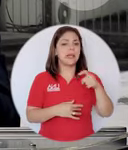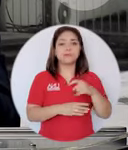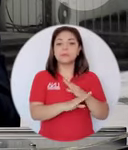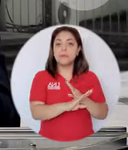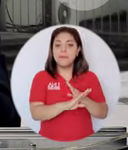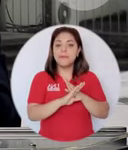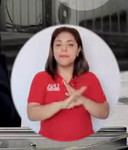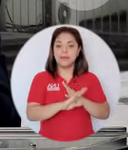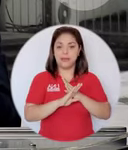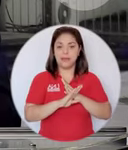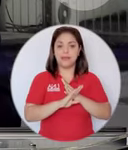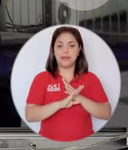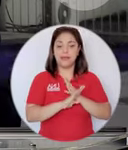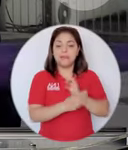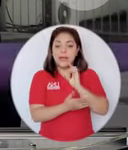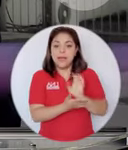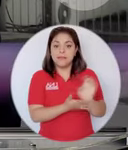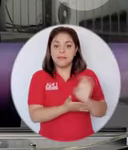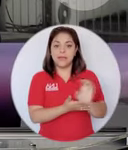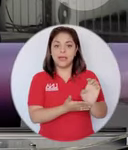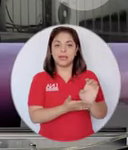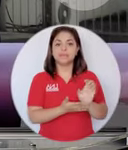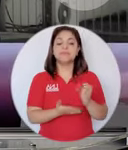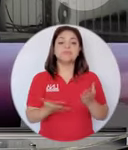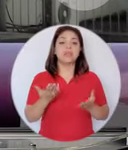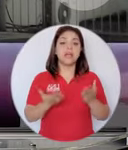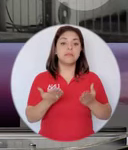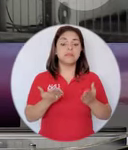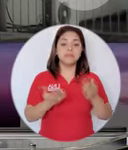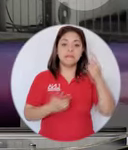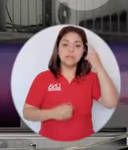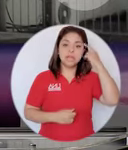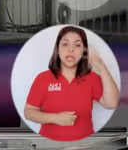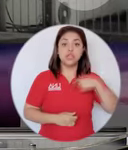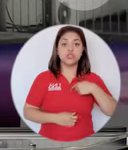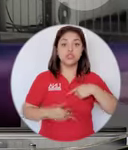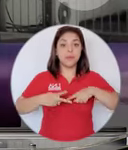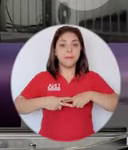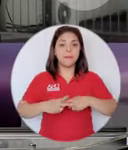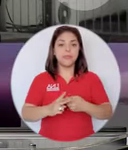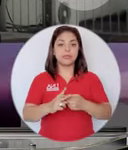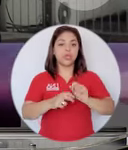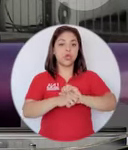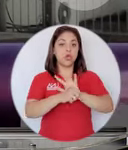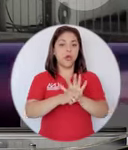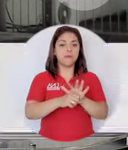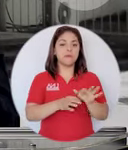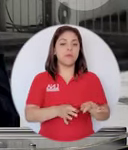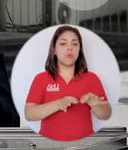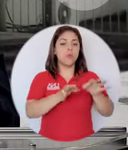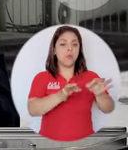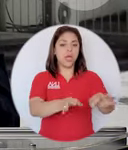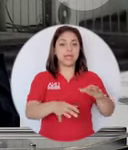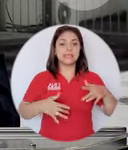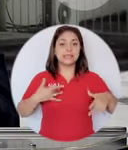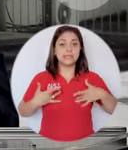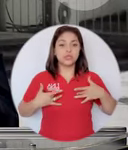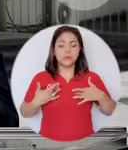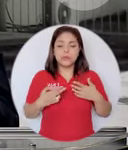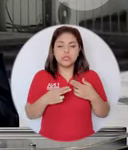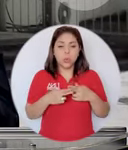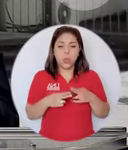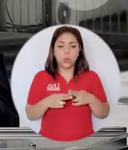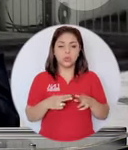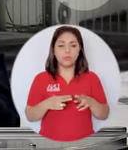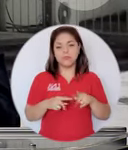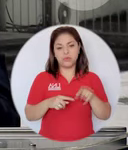que estar presente. El carácter preventivo fundamentalmente puede ser de que hoy yo comience con un COVID prolongado con síntomas realmente leves, pero eso no es